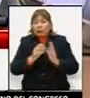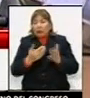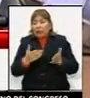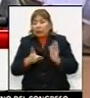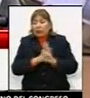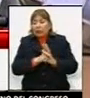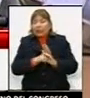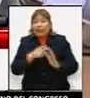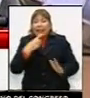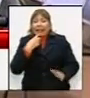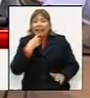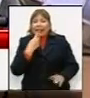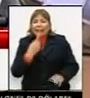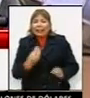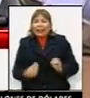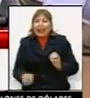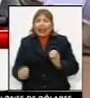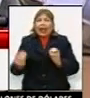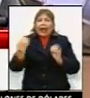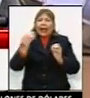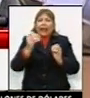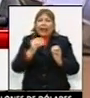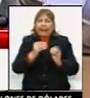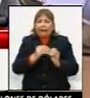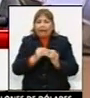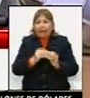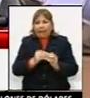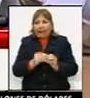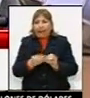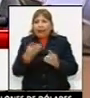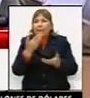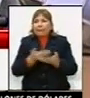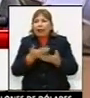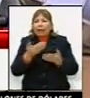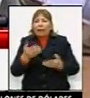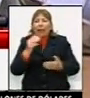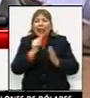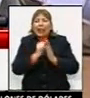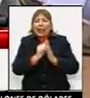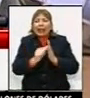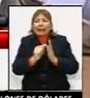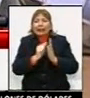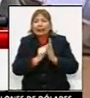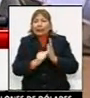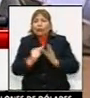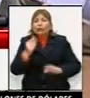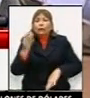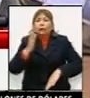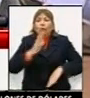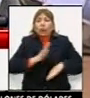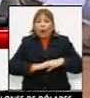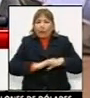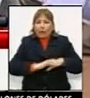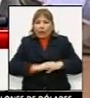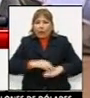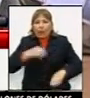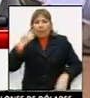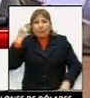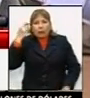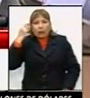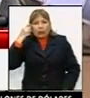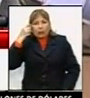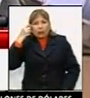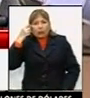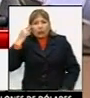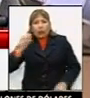mano, es agregar el párrafo que corresponde al artículo sobre los partidos políticos o